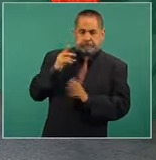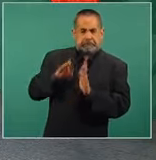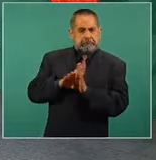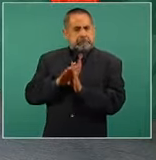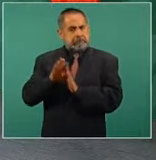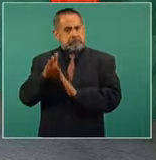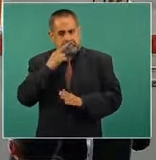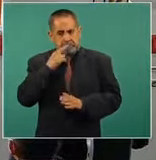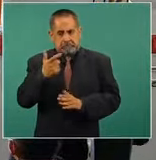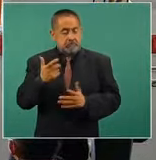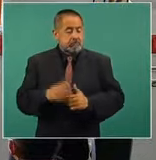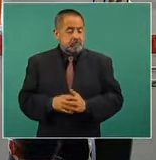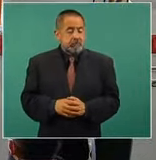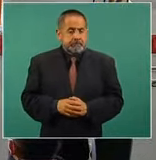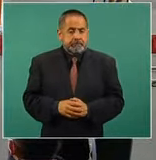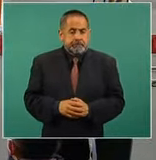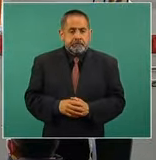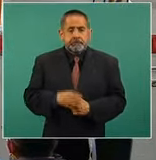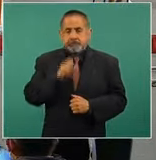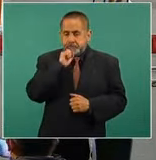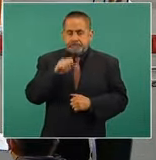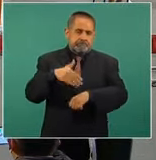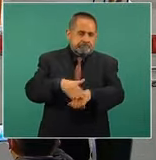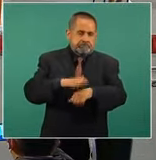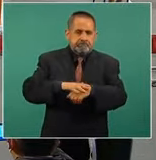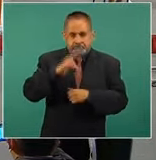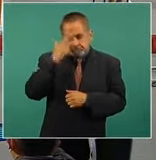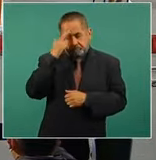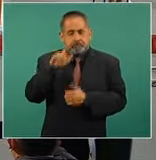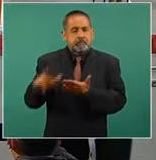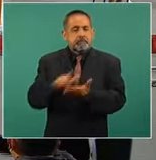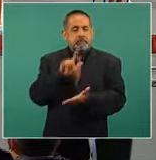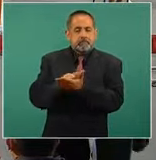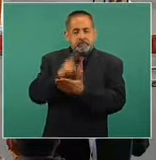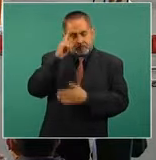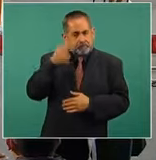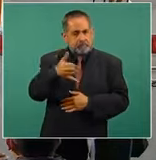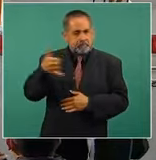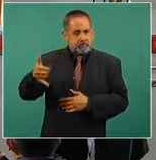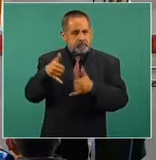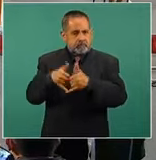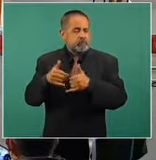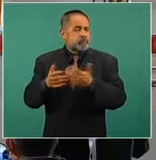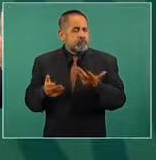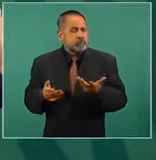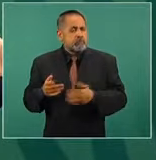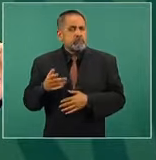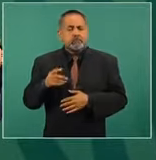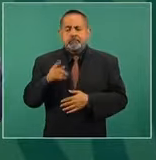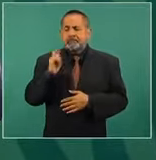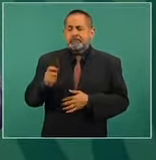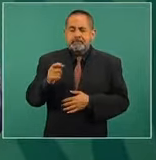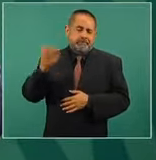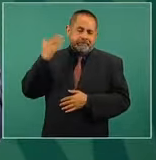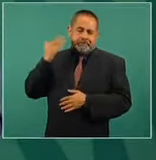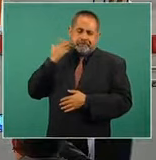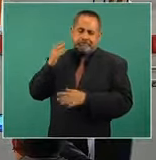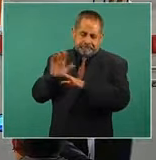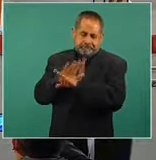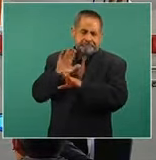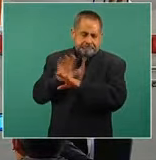sigue tenemos también recordar la reforma a la ley del Infonavit, que va a profundizar cosas que ya venimos transformando, pero